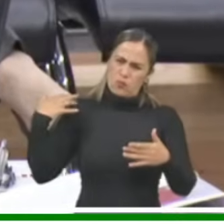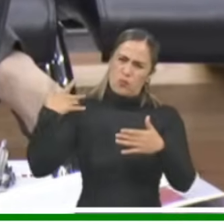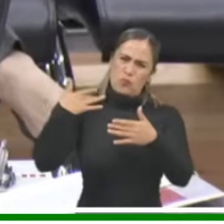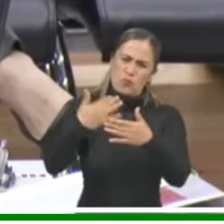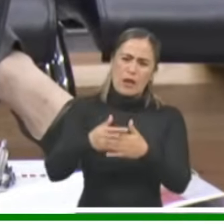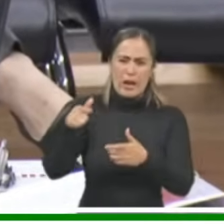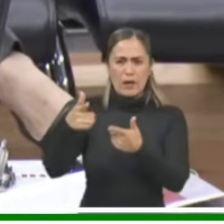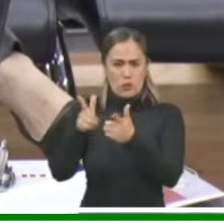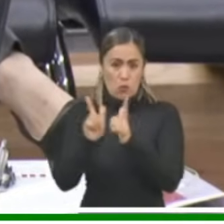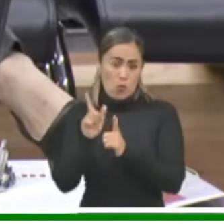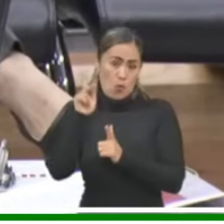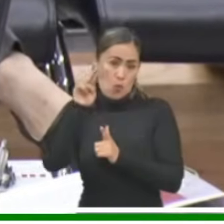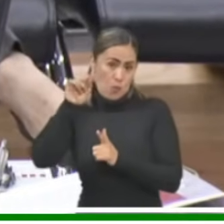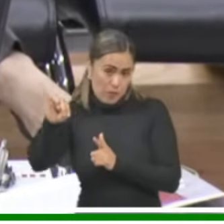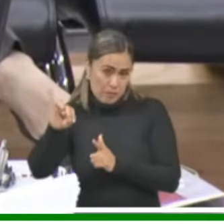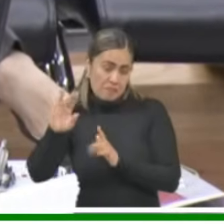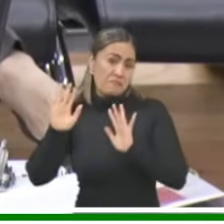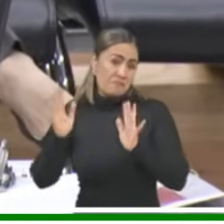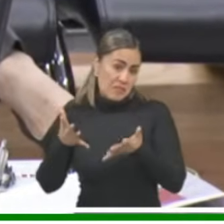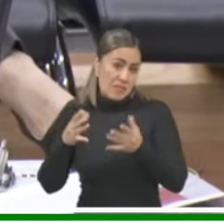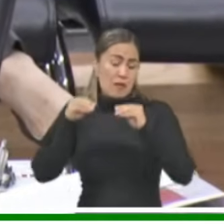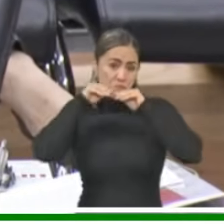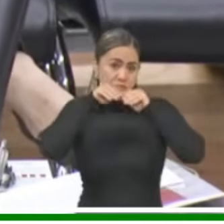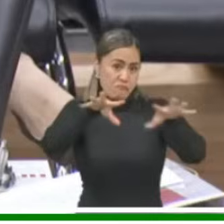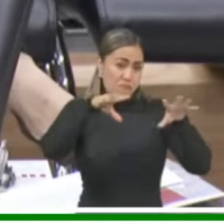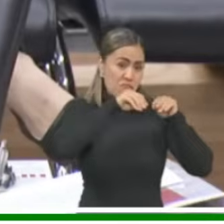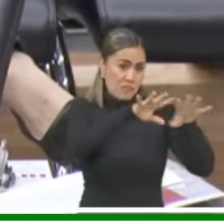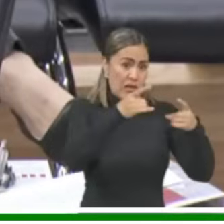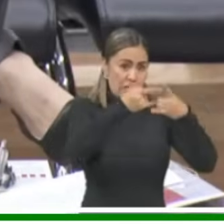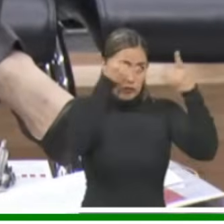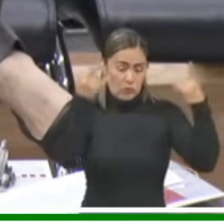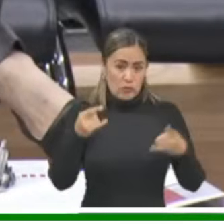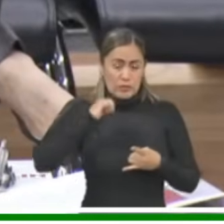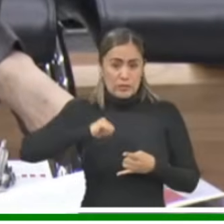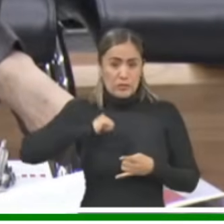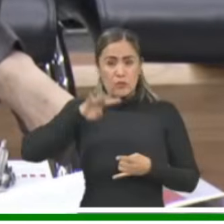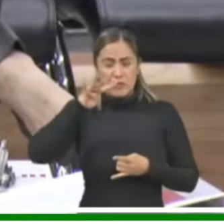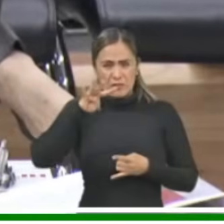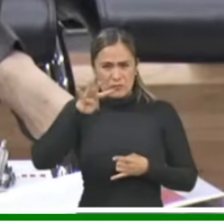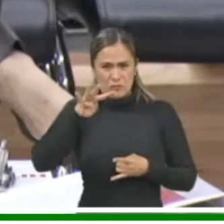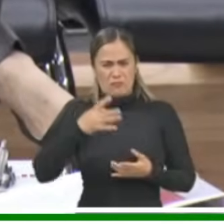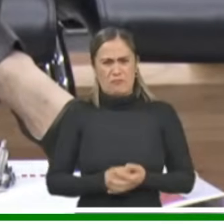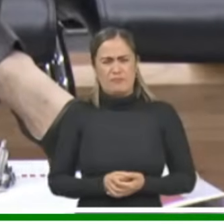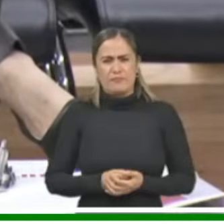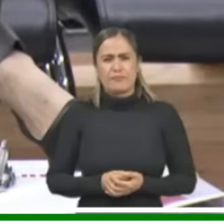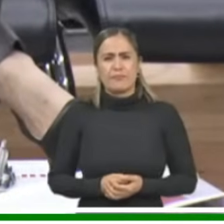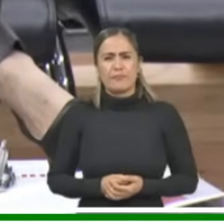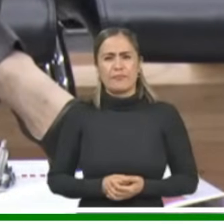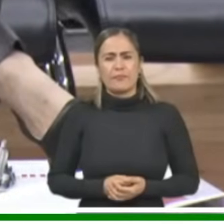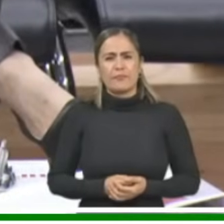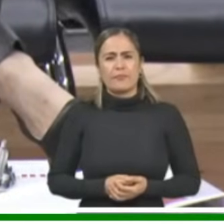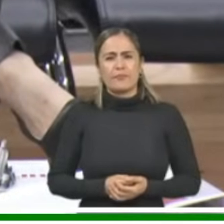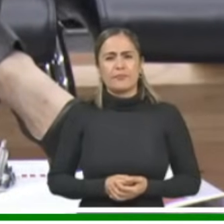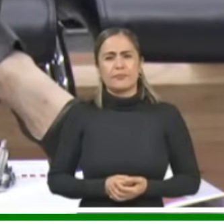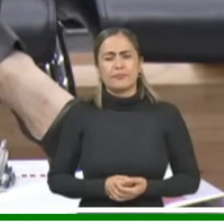cierto, reivindica, y que ha hecho publicaciones muy importantes de la historia del siglo XIX, se cierra una intervención